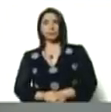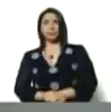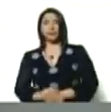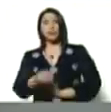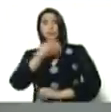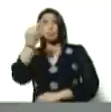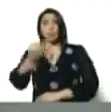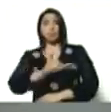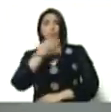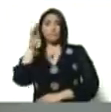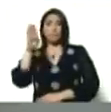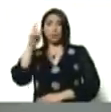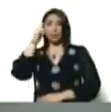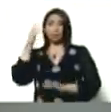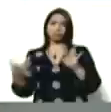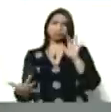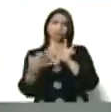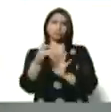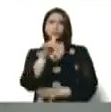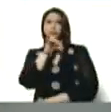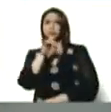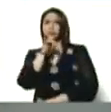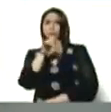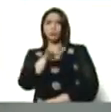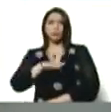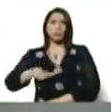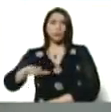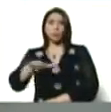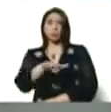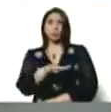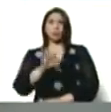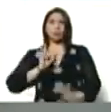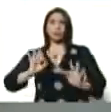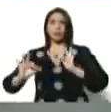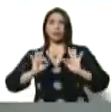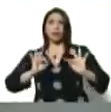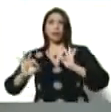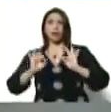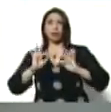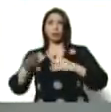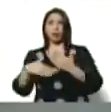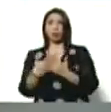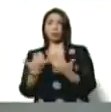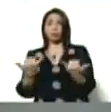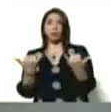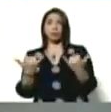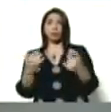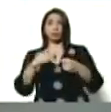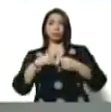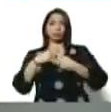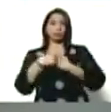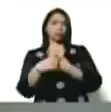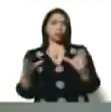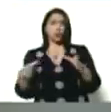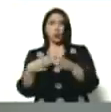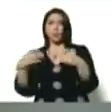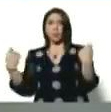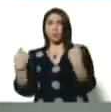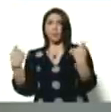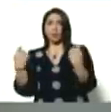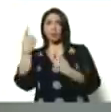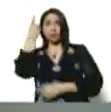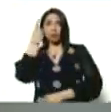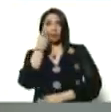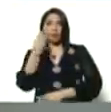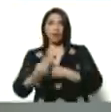Buenas tardes, Barry. El contacto lo establecemos desde los espacios del Teatro Teresa Carreño, donde a esta hora integrantes del comando de campaña Darío Vivas van a